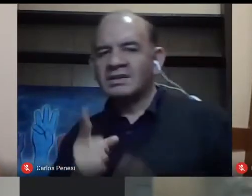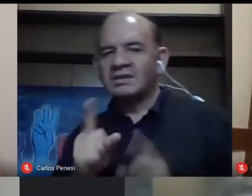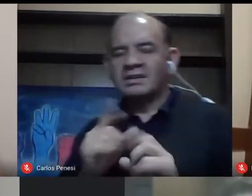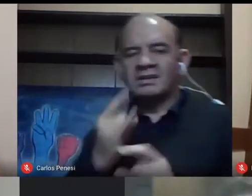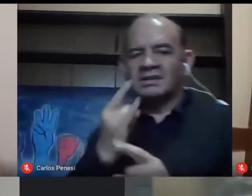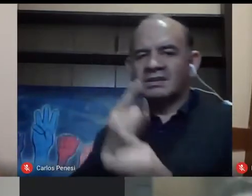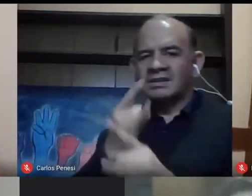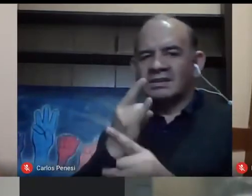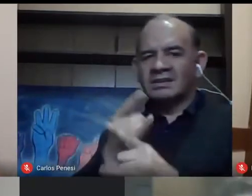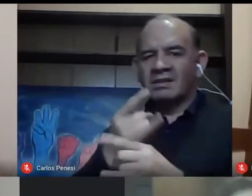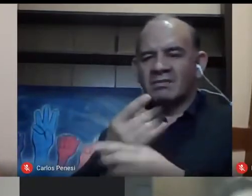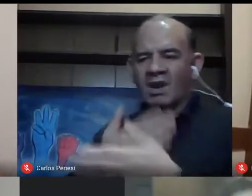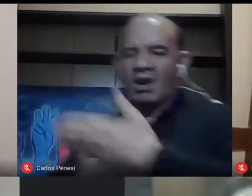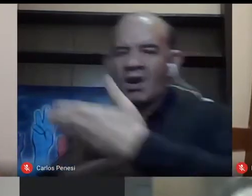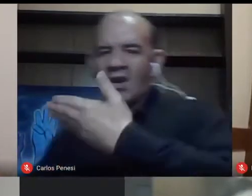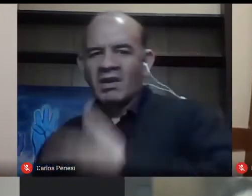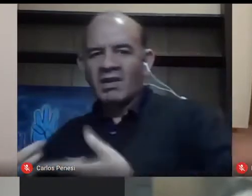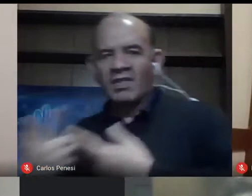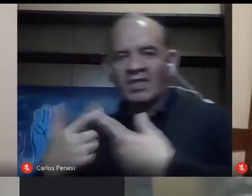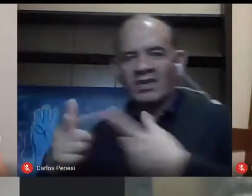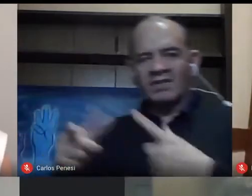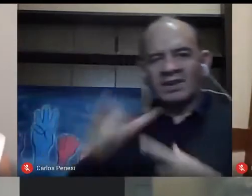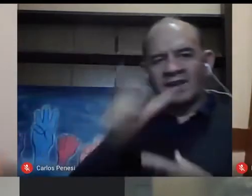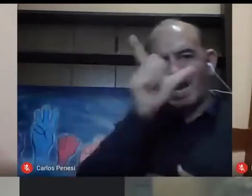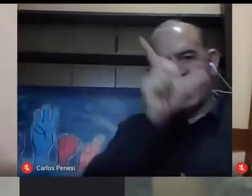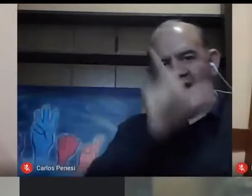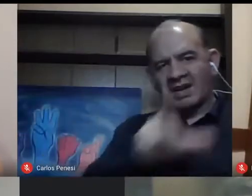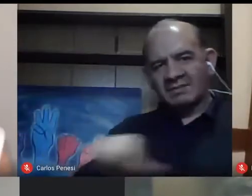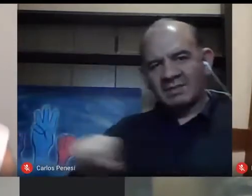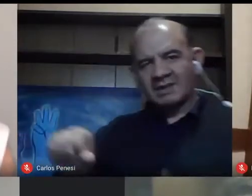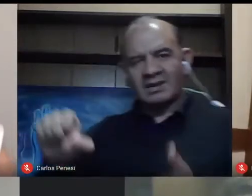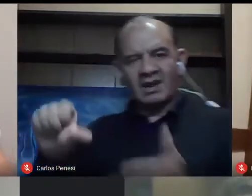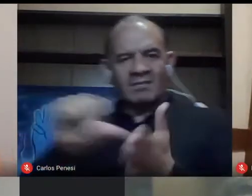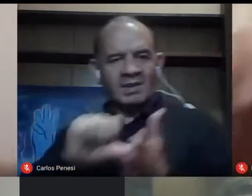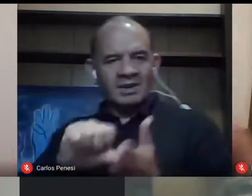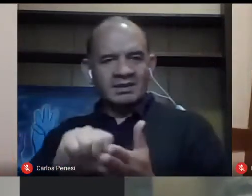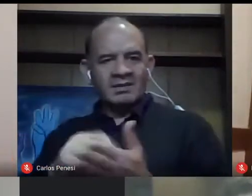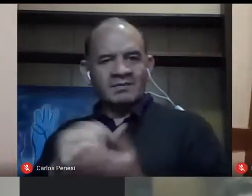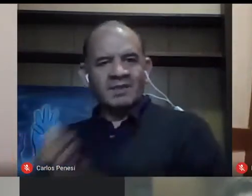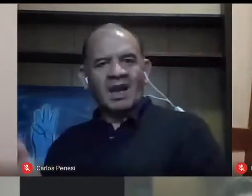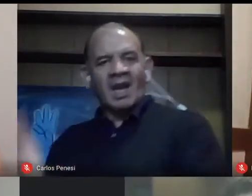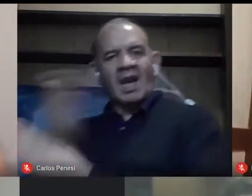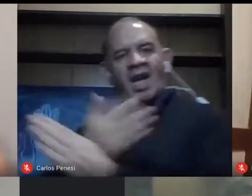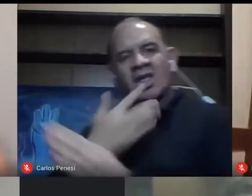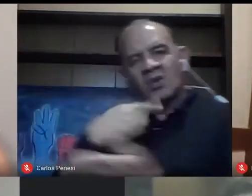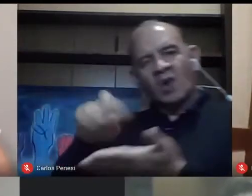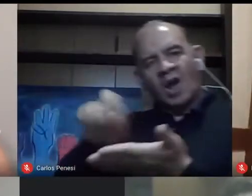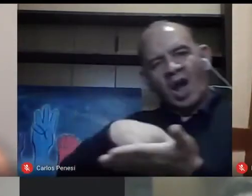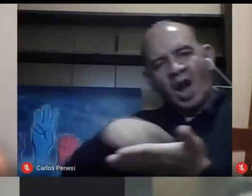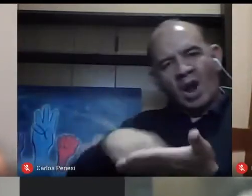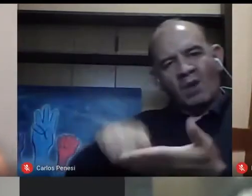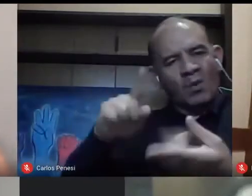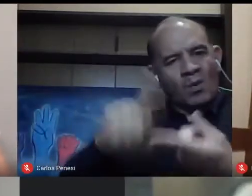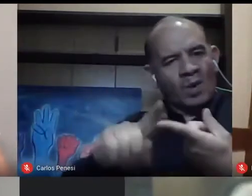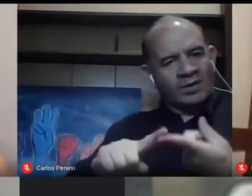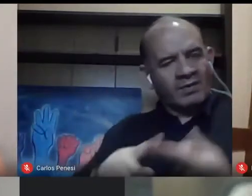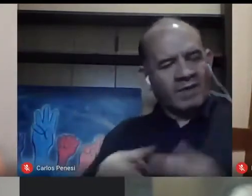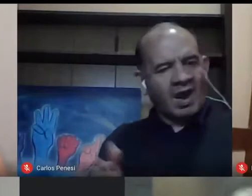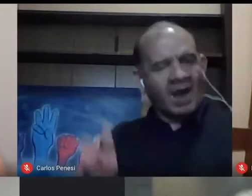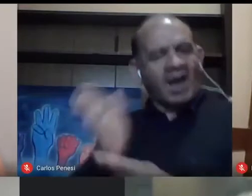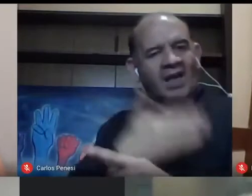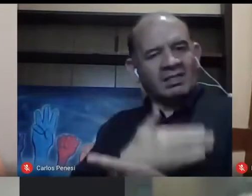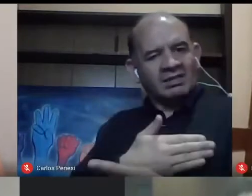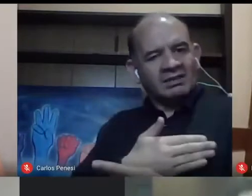el intercambio las naciones, los estados tienen que haber firmado el tratado, y a través de